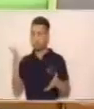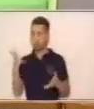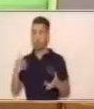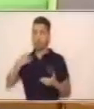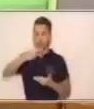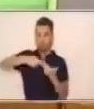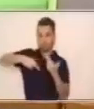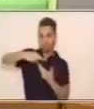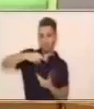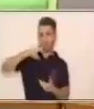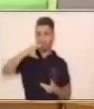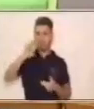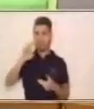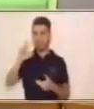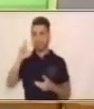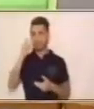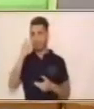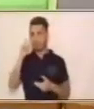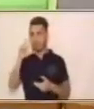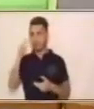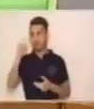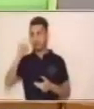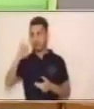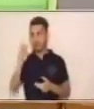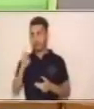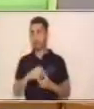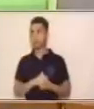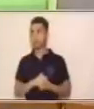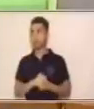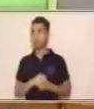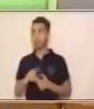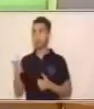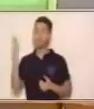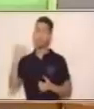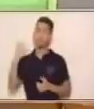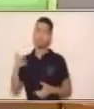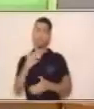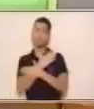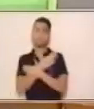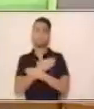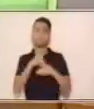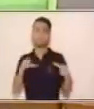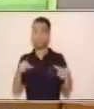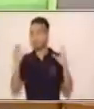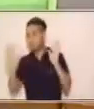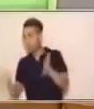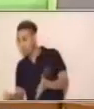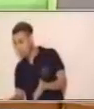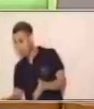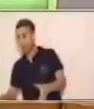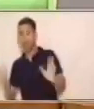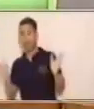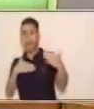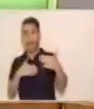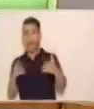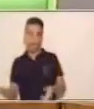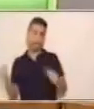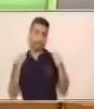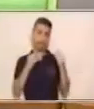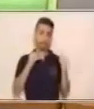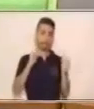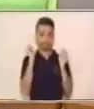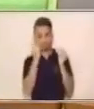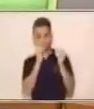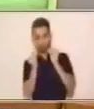¿sí? Era de un pedazo de un pastel, ¿verdad? Que encontré por ahí tirada, ¿sí? Tú puedes